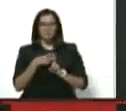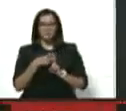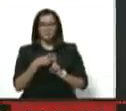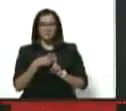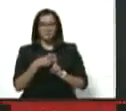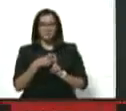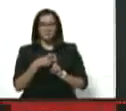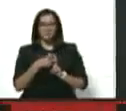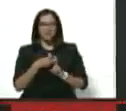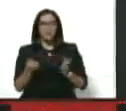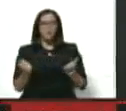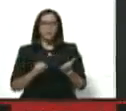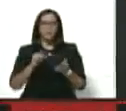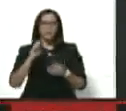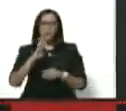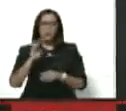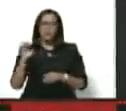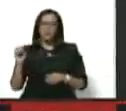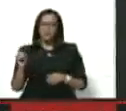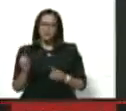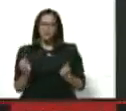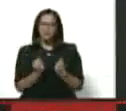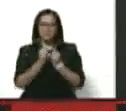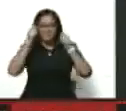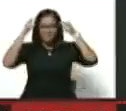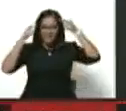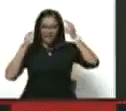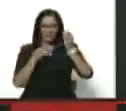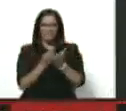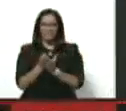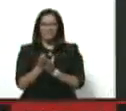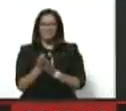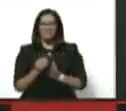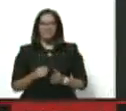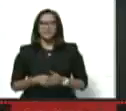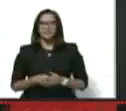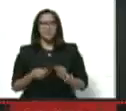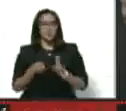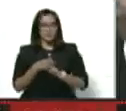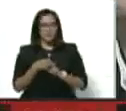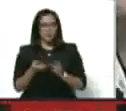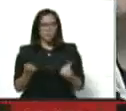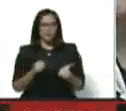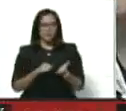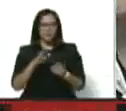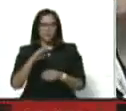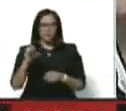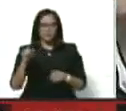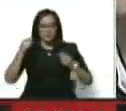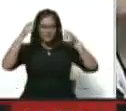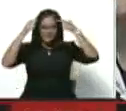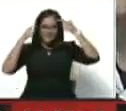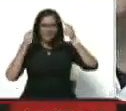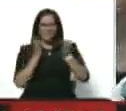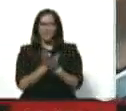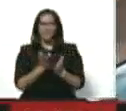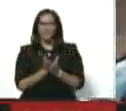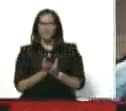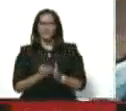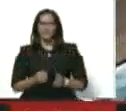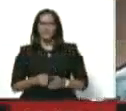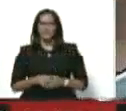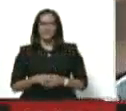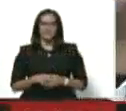numeral, Mazo 400 con Chávez, siempre. Numeral, Mazo 400 con Chávez,